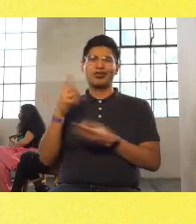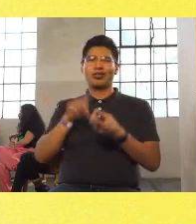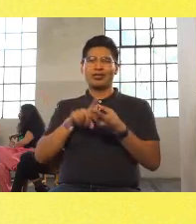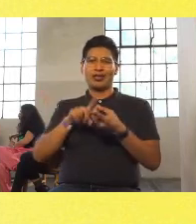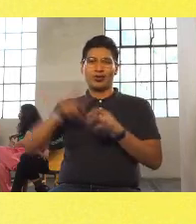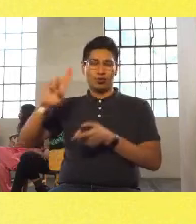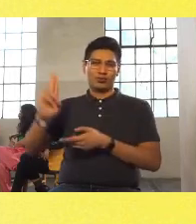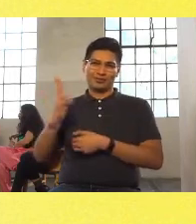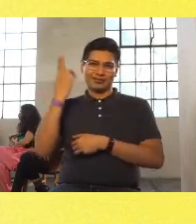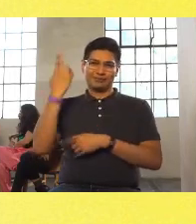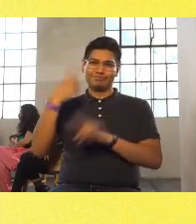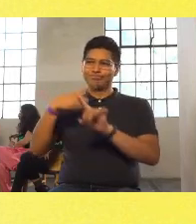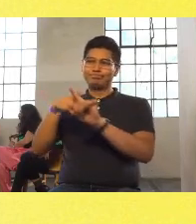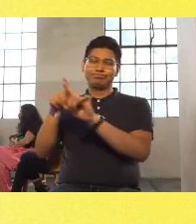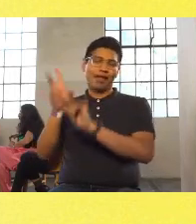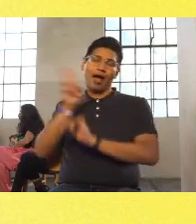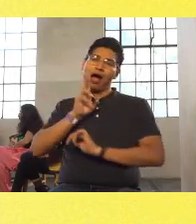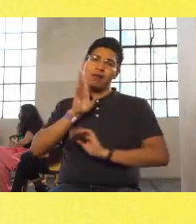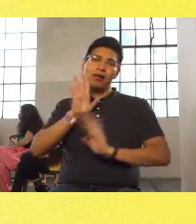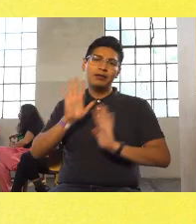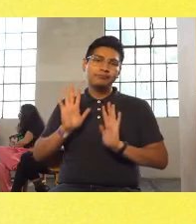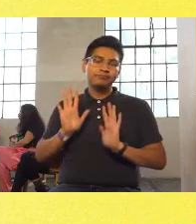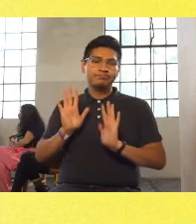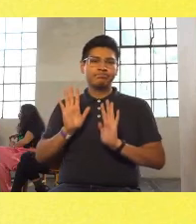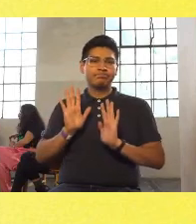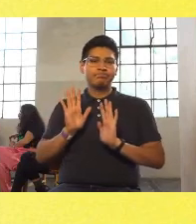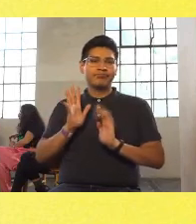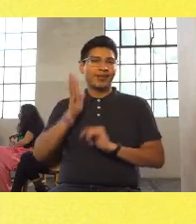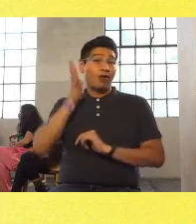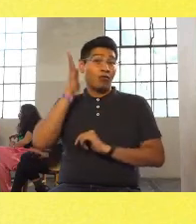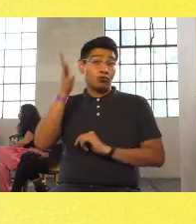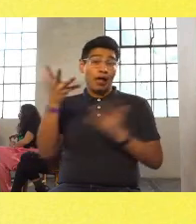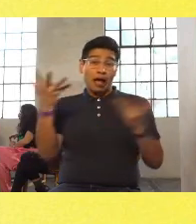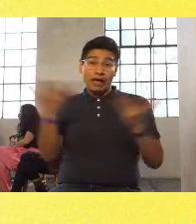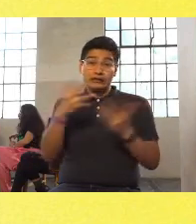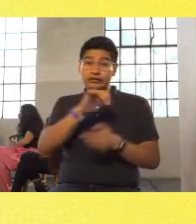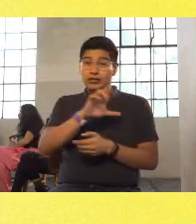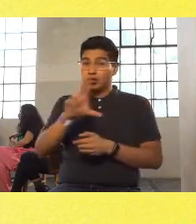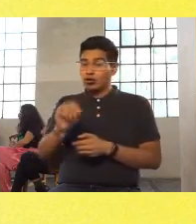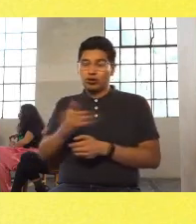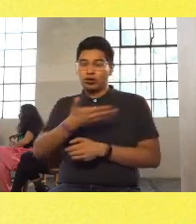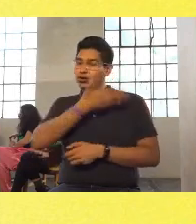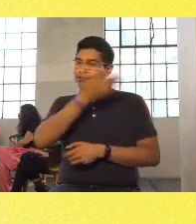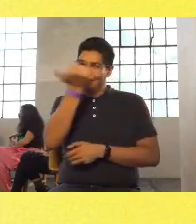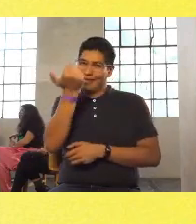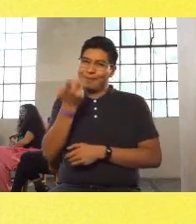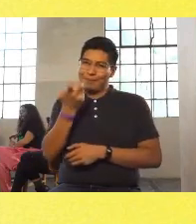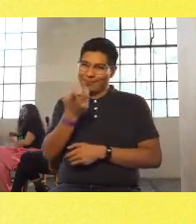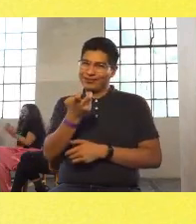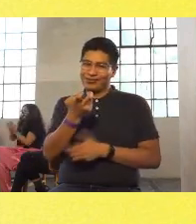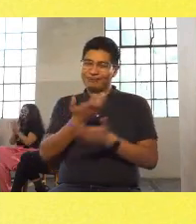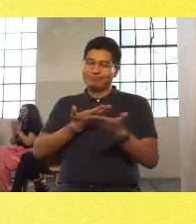ciudad, y a ver qué sacamos, ¿no? Entonces, no sabemos muy bien, pero eso está sobre la mesa.